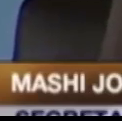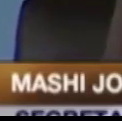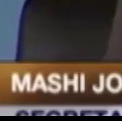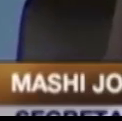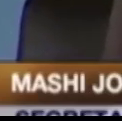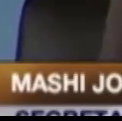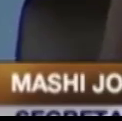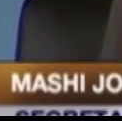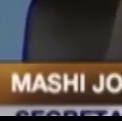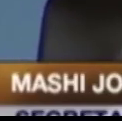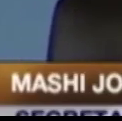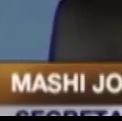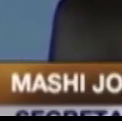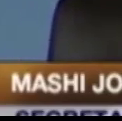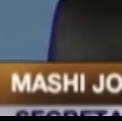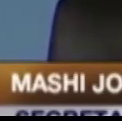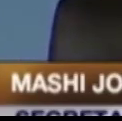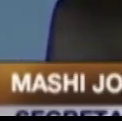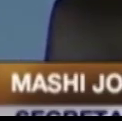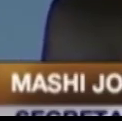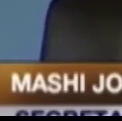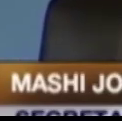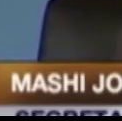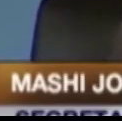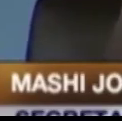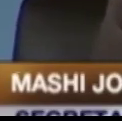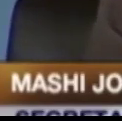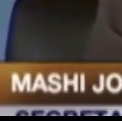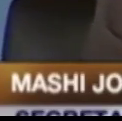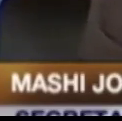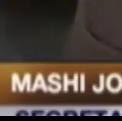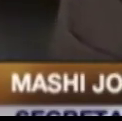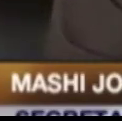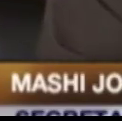guagua, cuna, hatun, taita, hatun, mama.